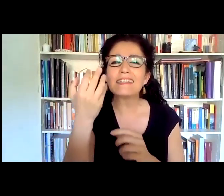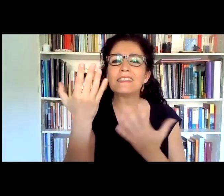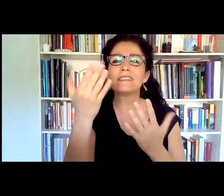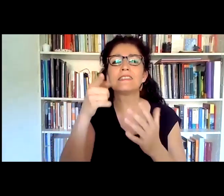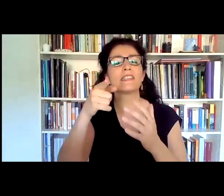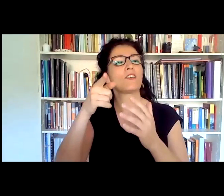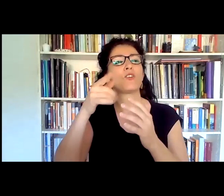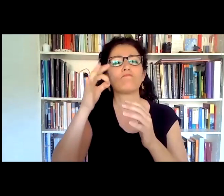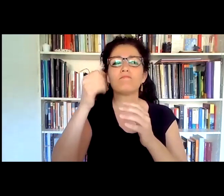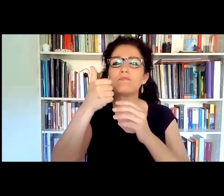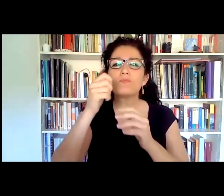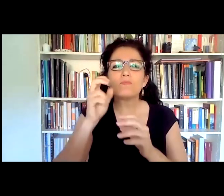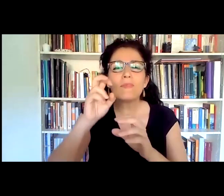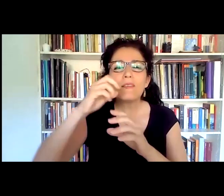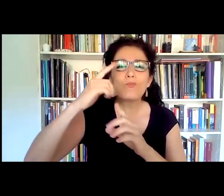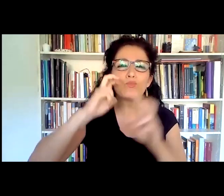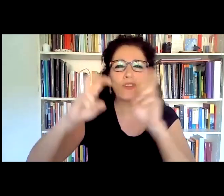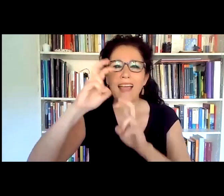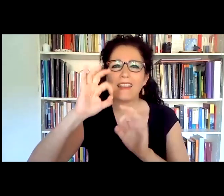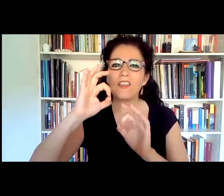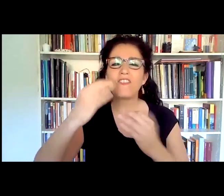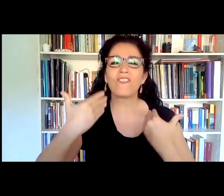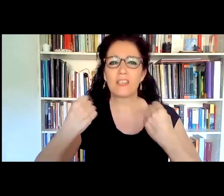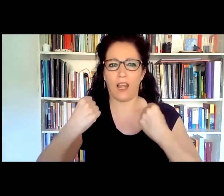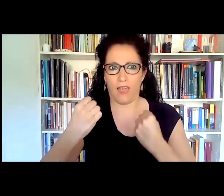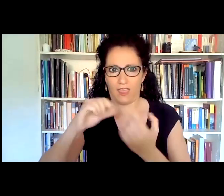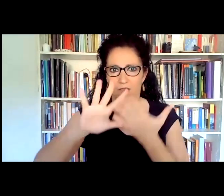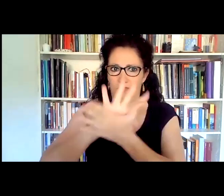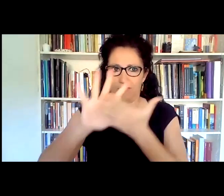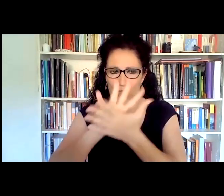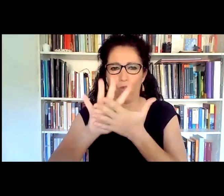Este estudio lo que nos interesaba era